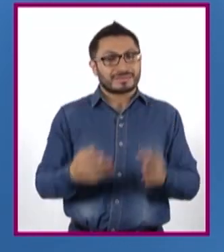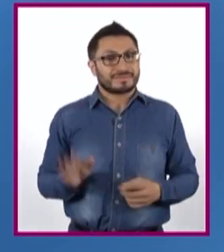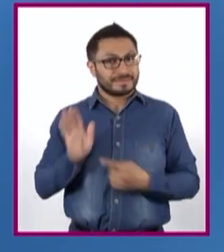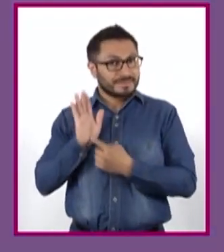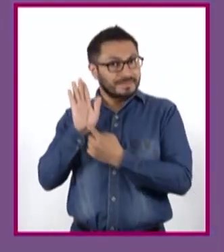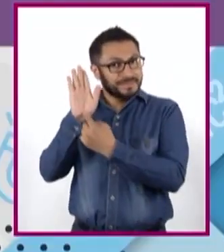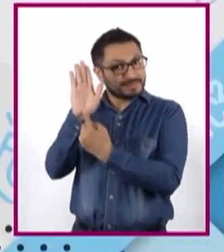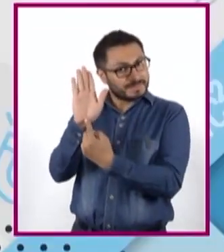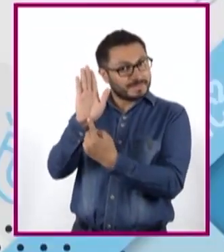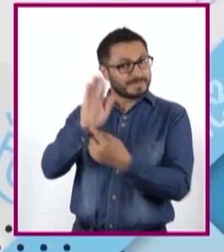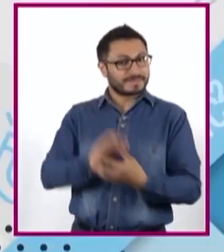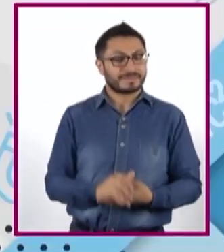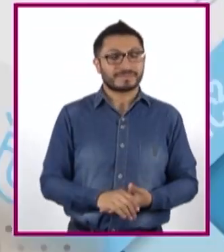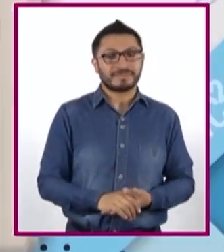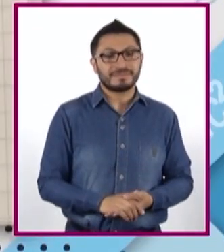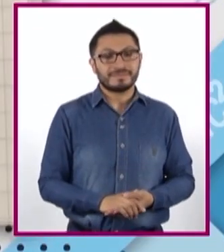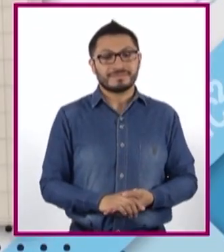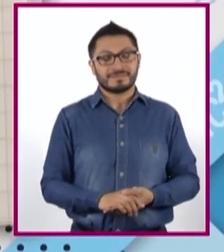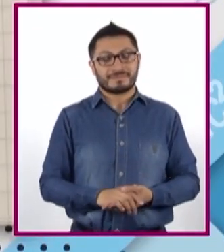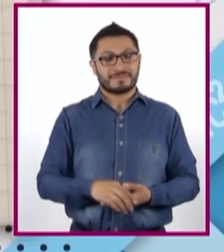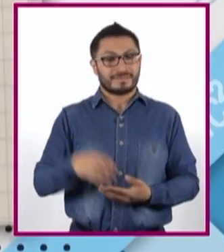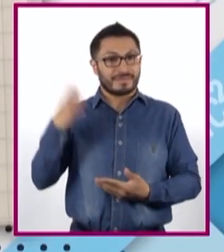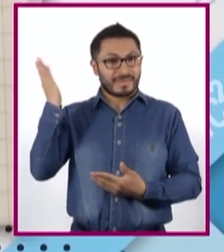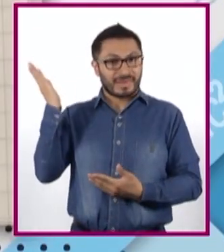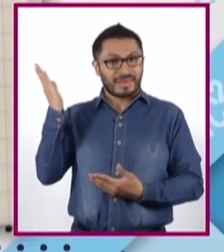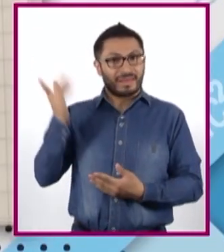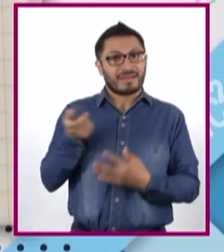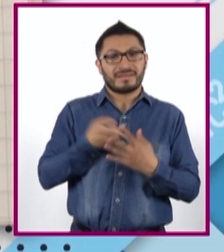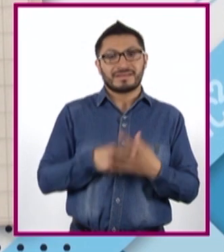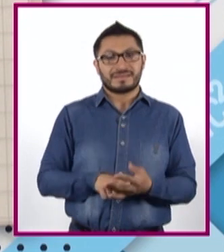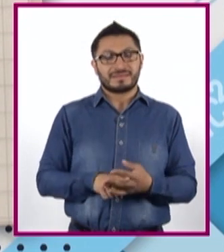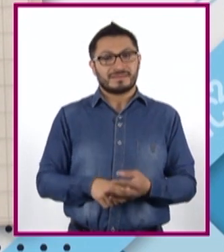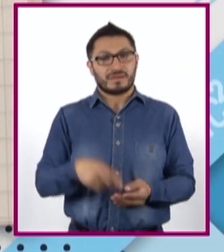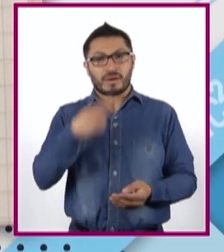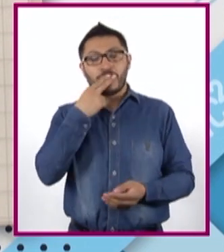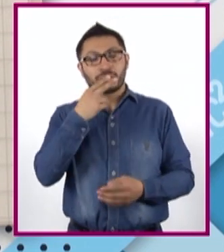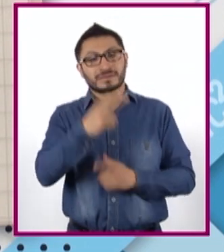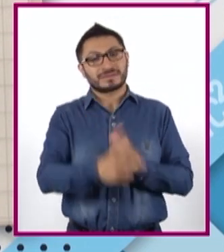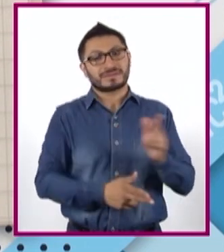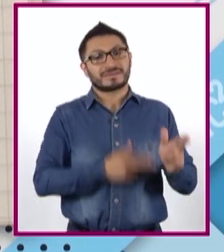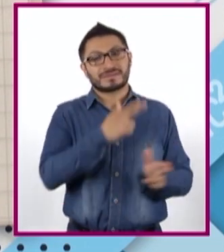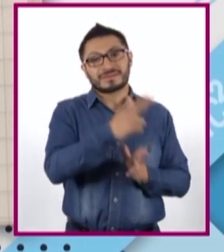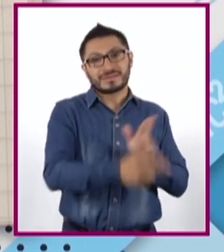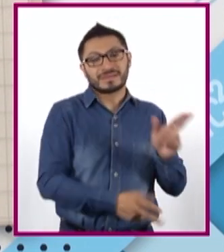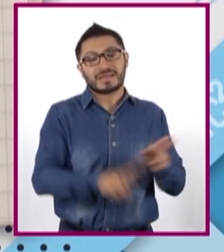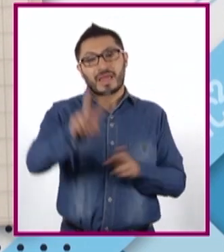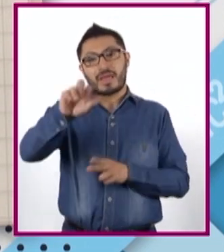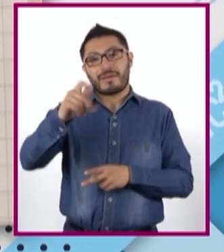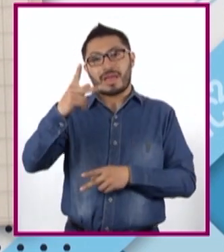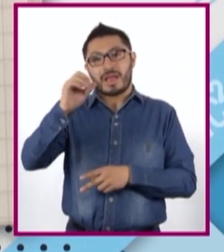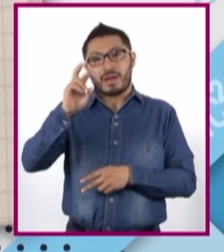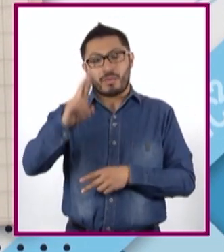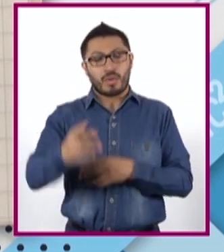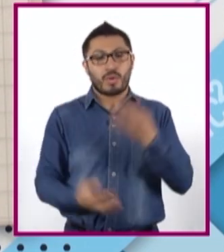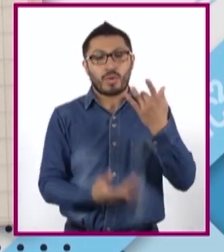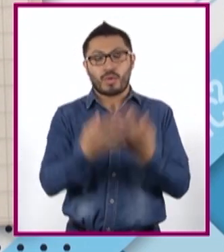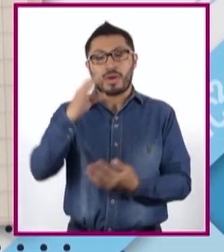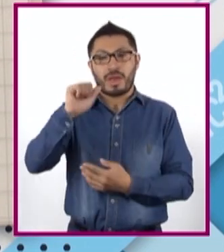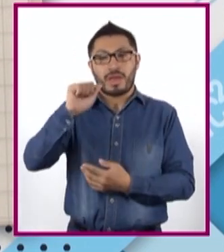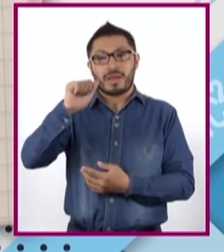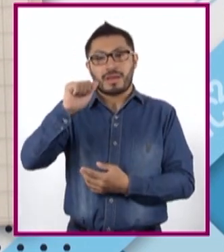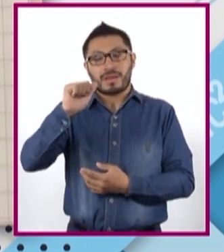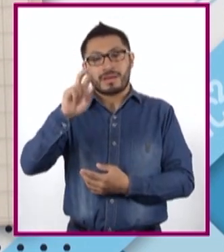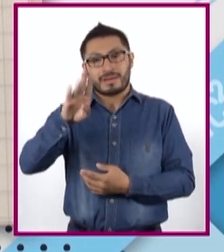diagrama. Este es el principio que usan los trenes a vapor. Se quema carbón en